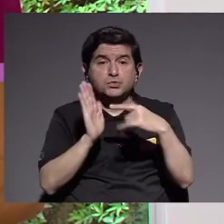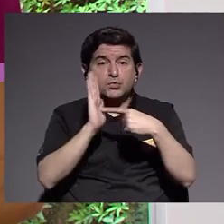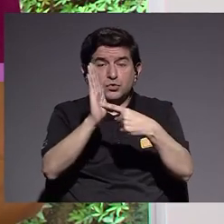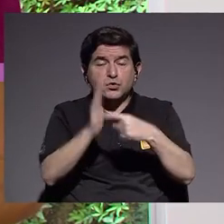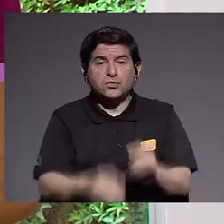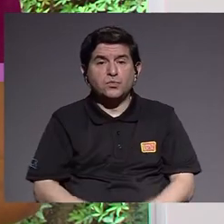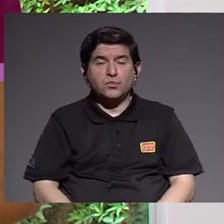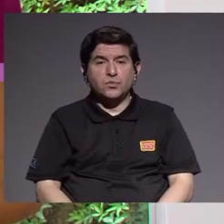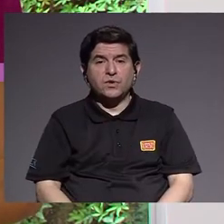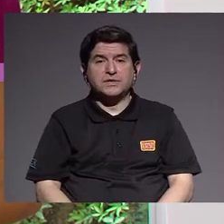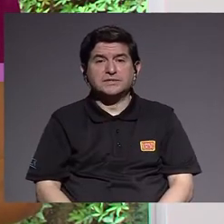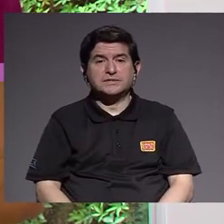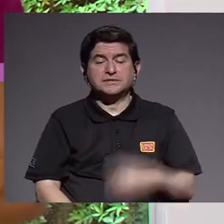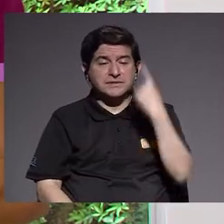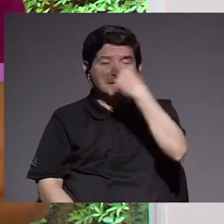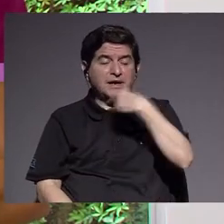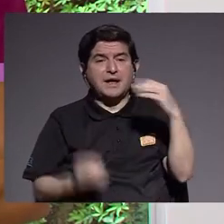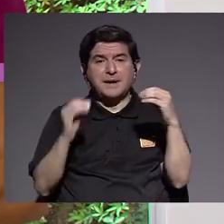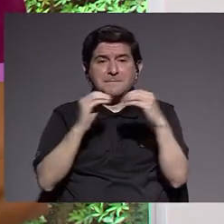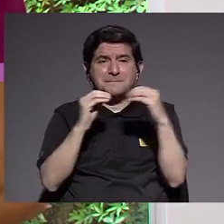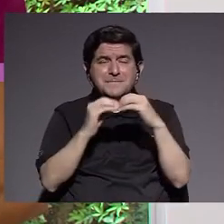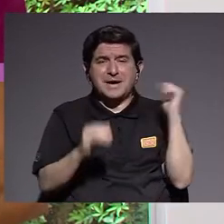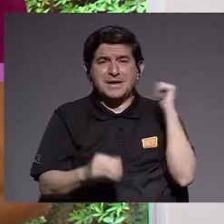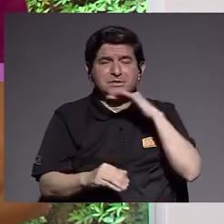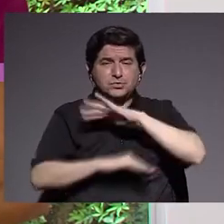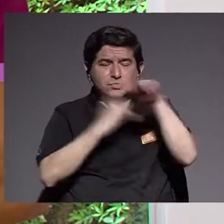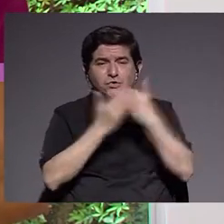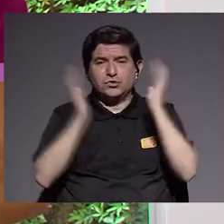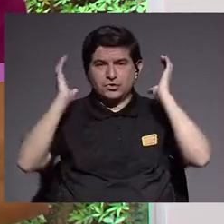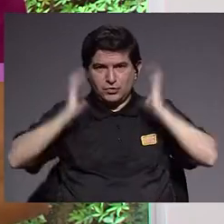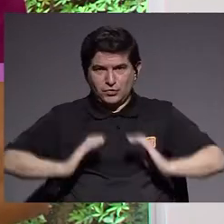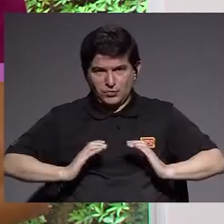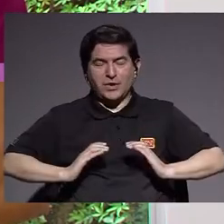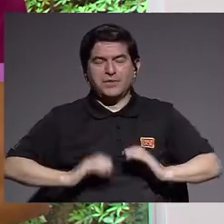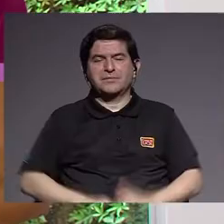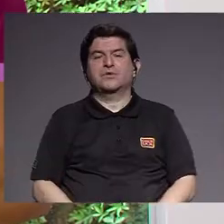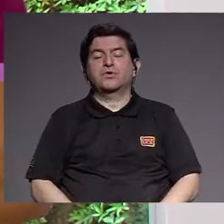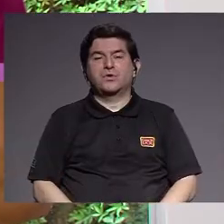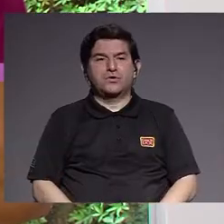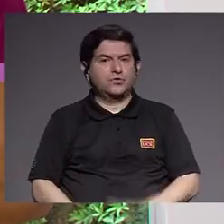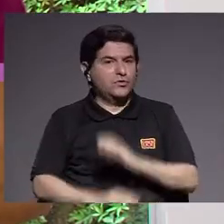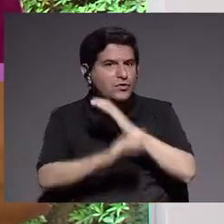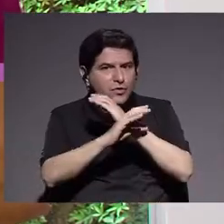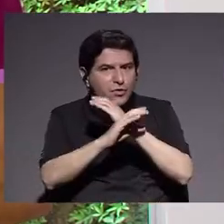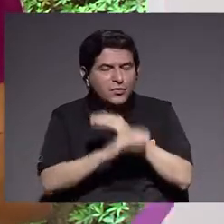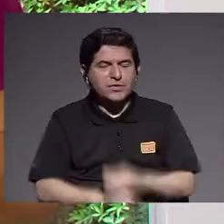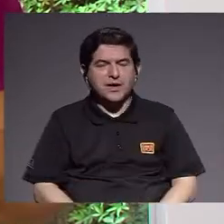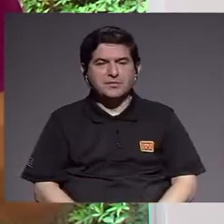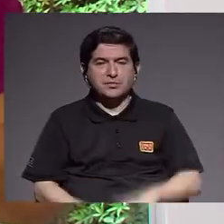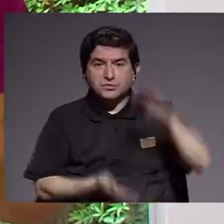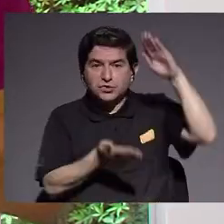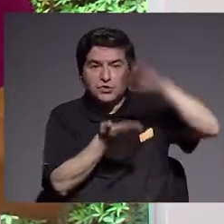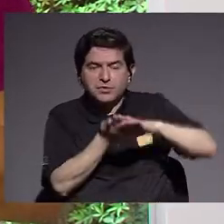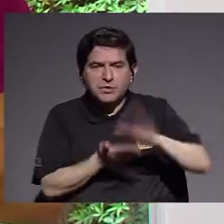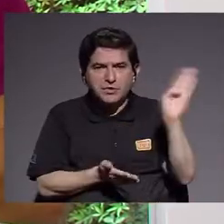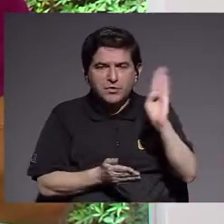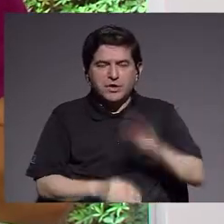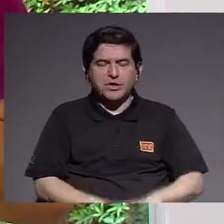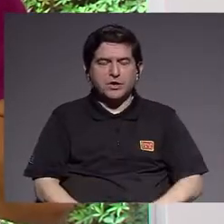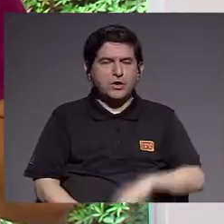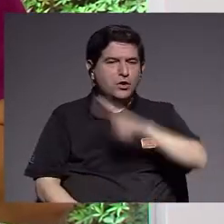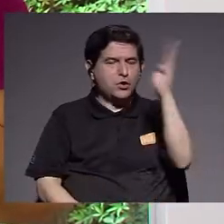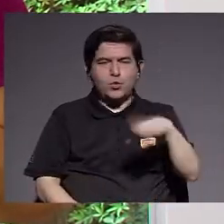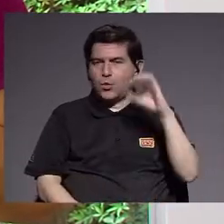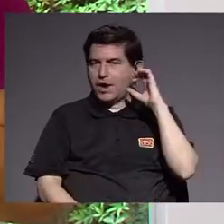más sucio del cuerpo entonces si no lo olvidamos si no bajamos esa carga bacteriana